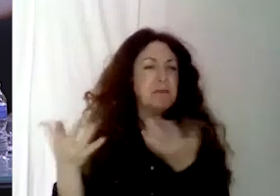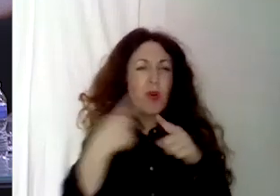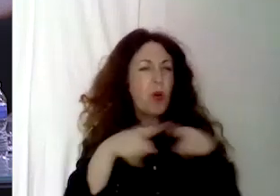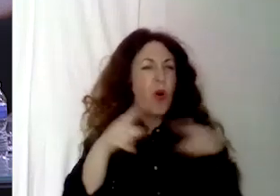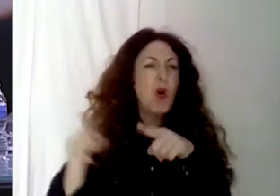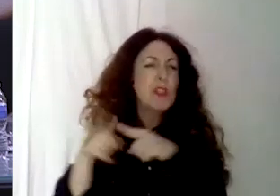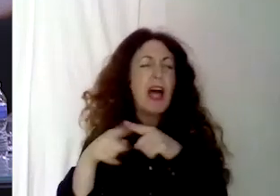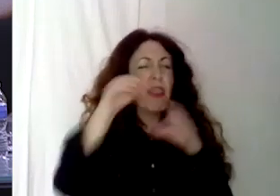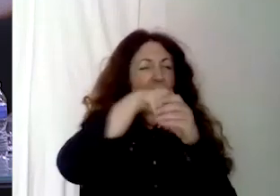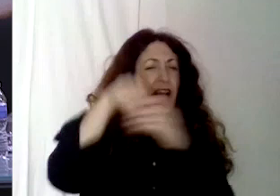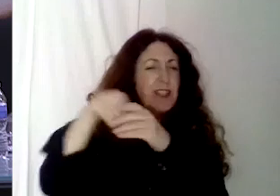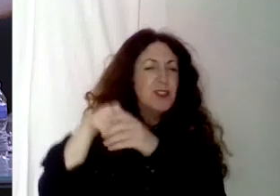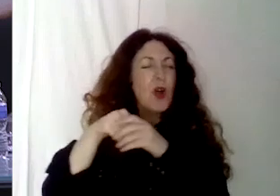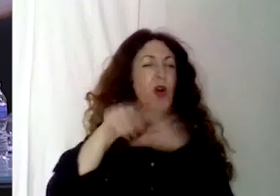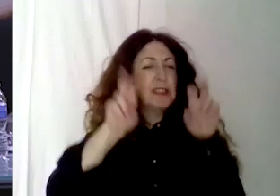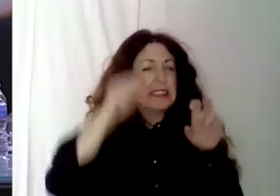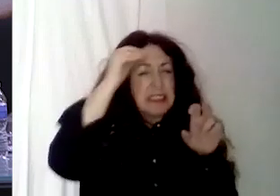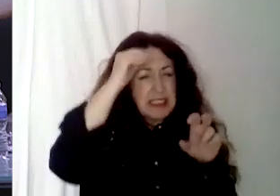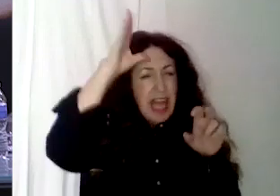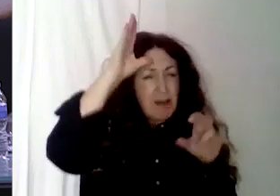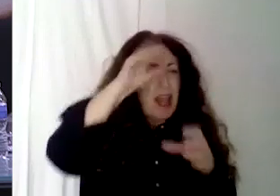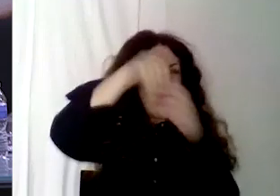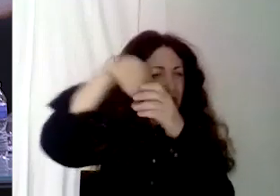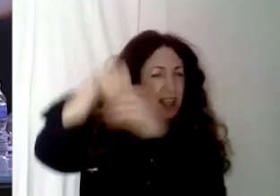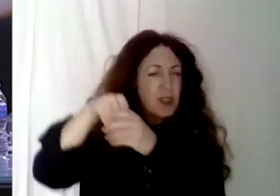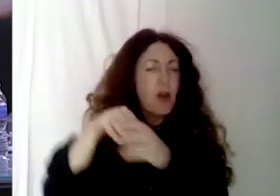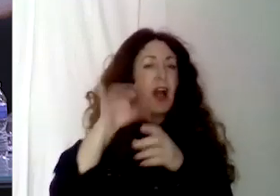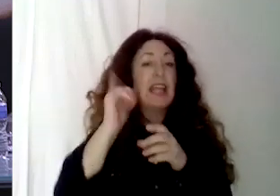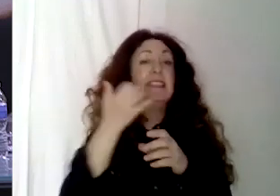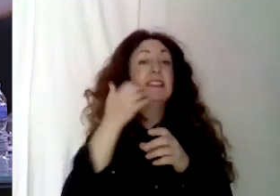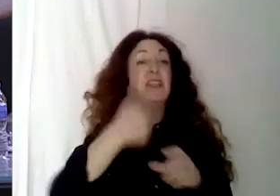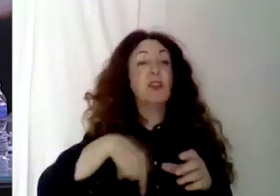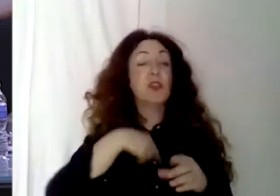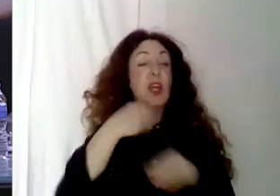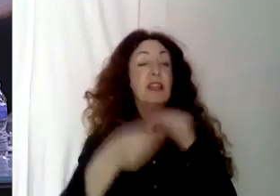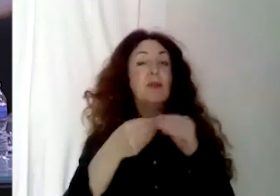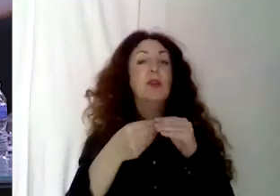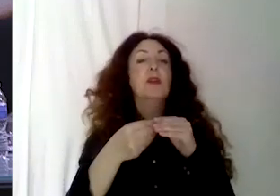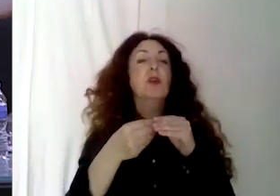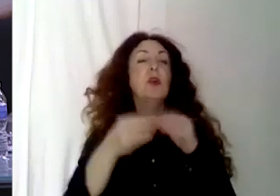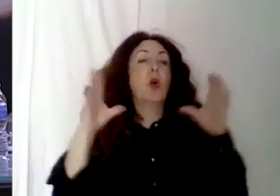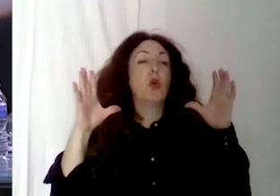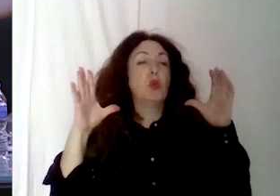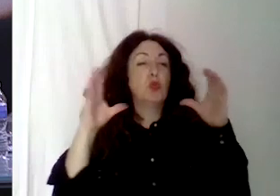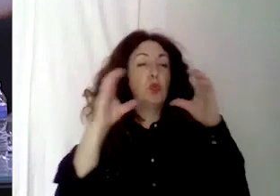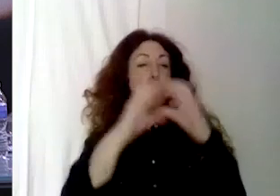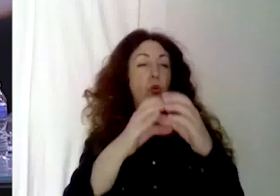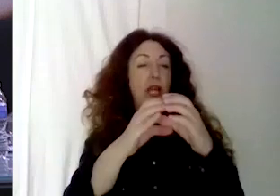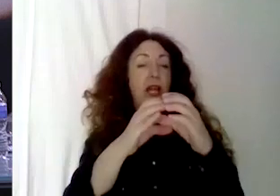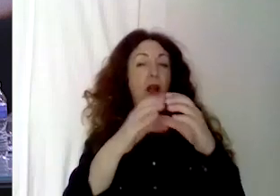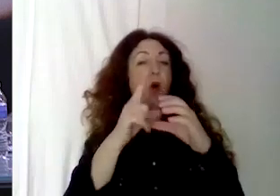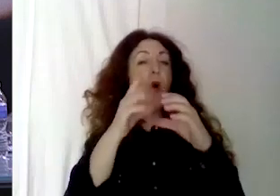del saber. Y que si hiciéramos un efecto túnel, que eso nos gusta tanto a los historiadores, y nos lleváramos a mediados del siglo